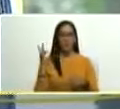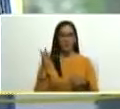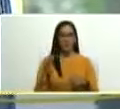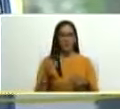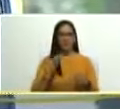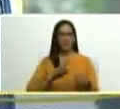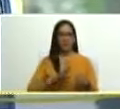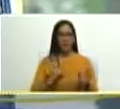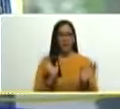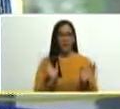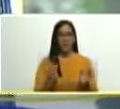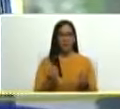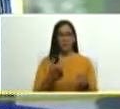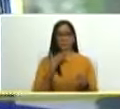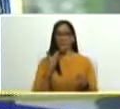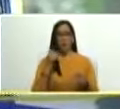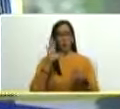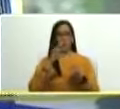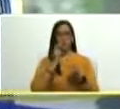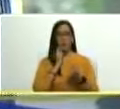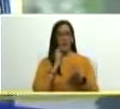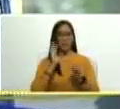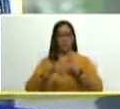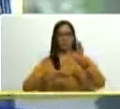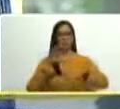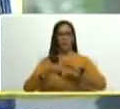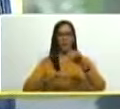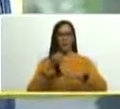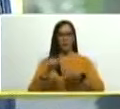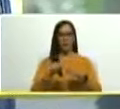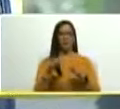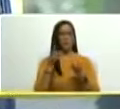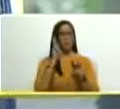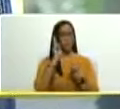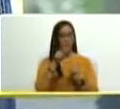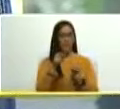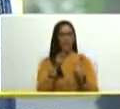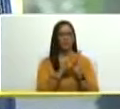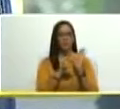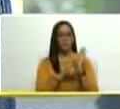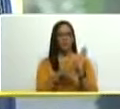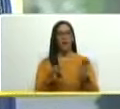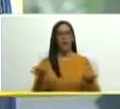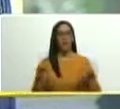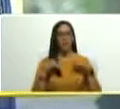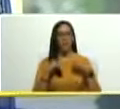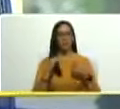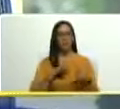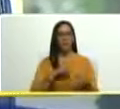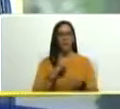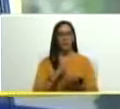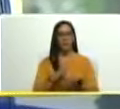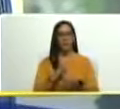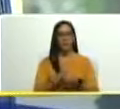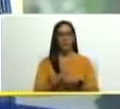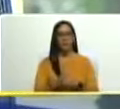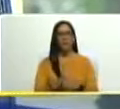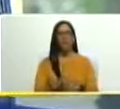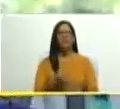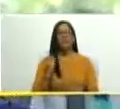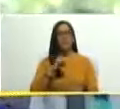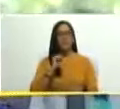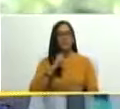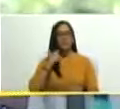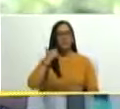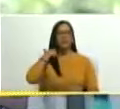el chocolate hecho como mejor cacao. Usted en ese programa nos reconoció que estábamos por allá, que estábamos trabajando, y bueno, efectivamente